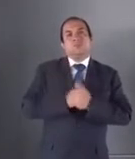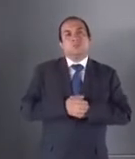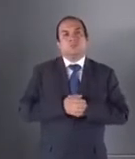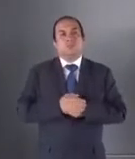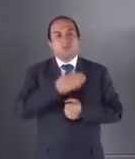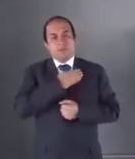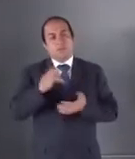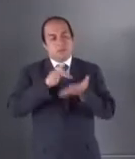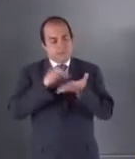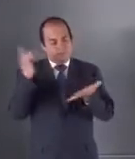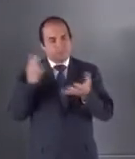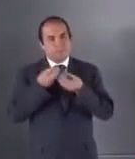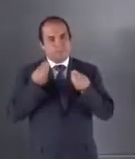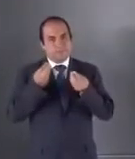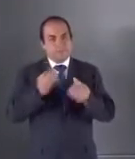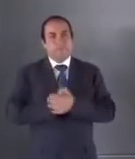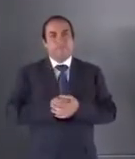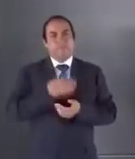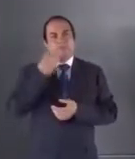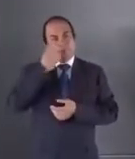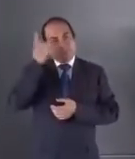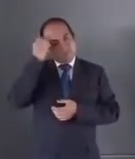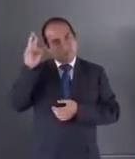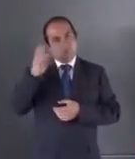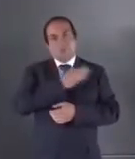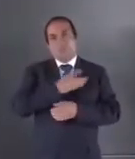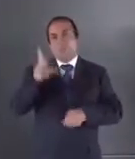Muy bien, muchas gracias, doctora. Buen día. Buen